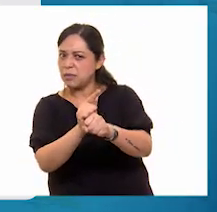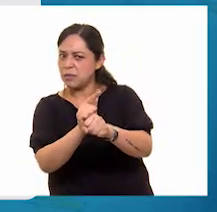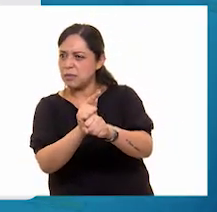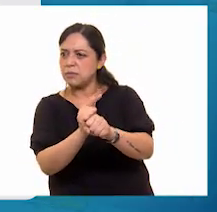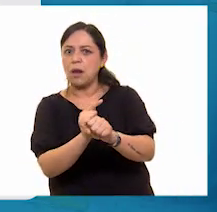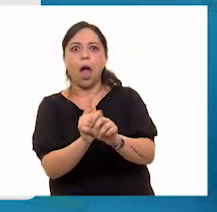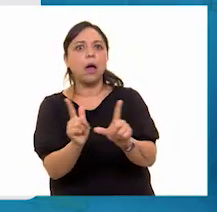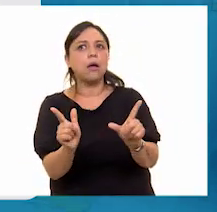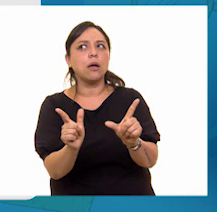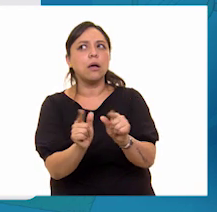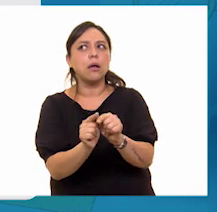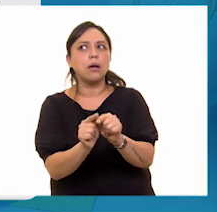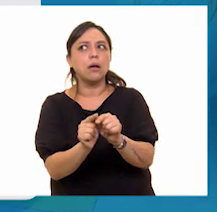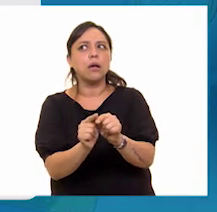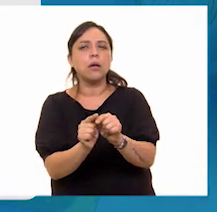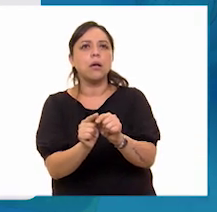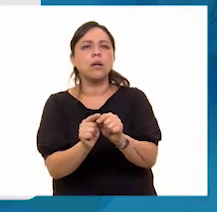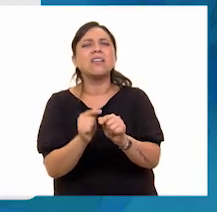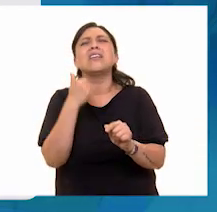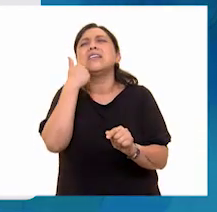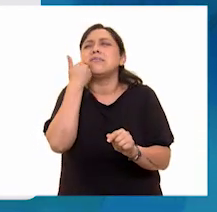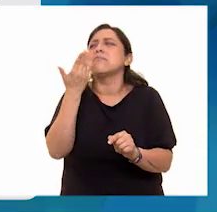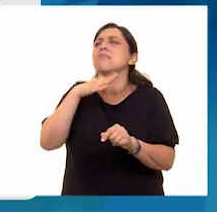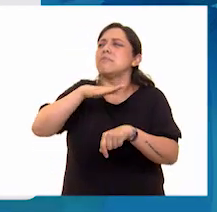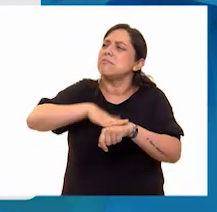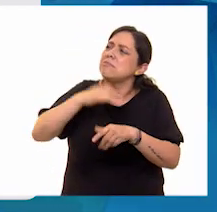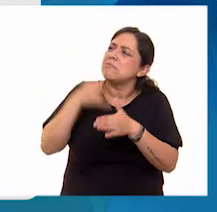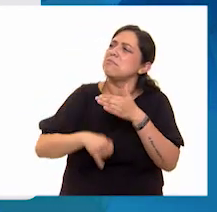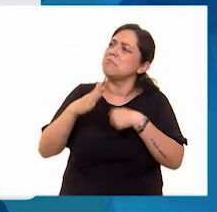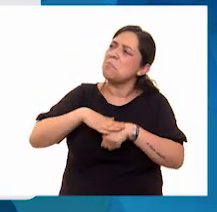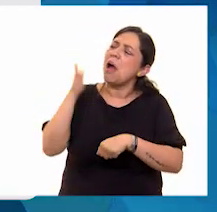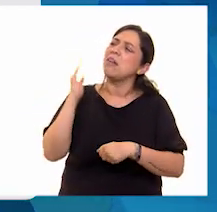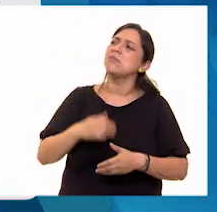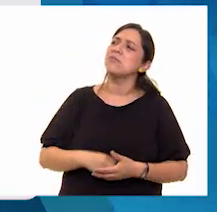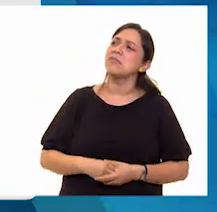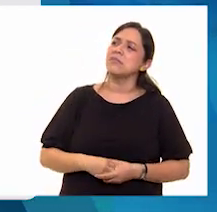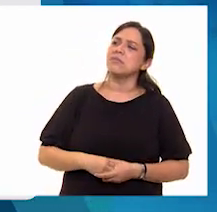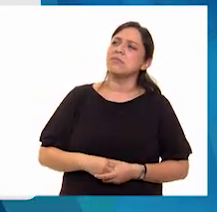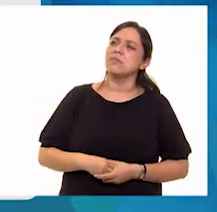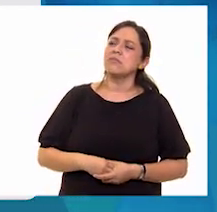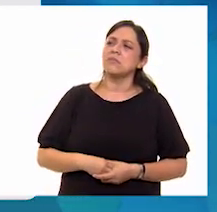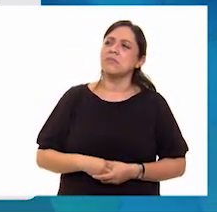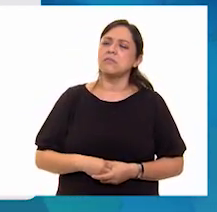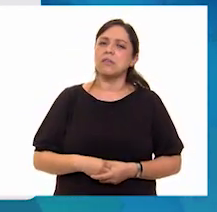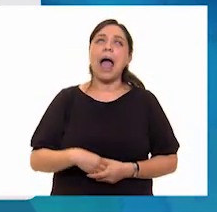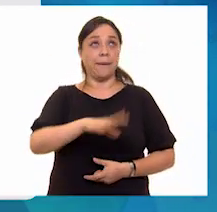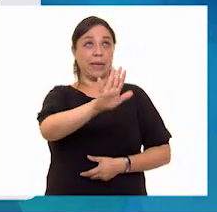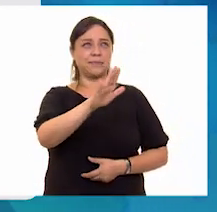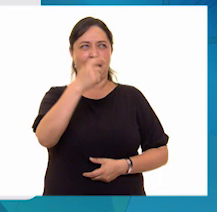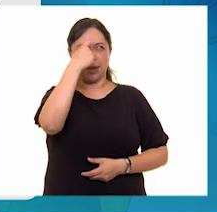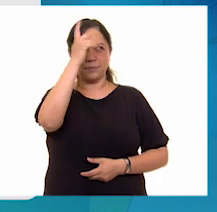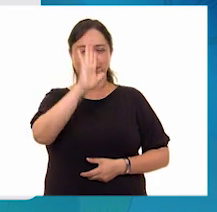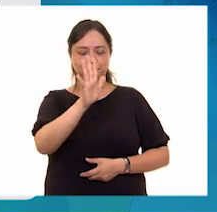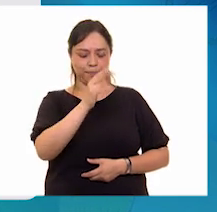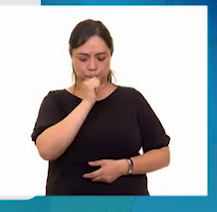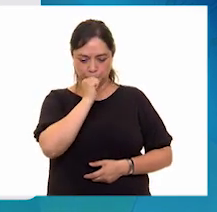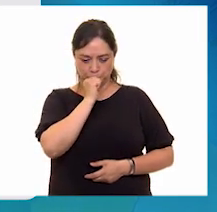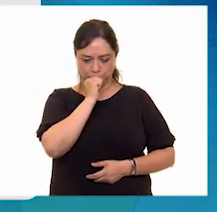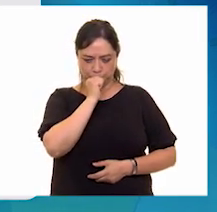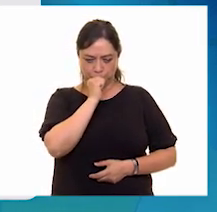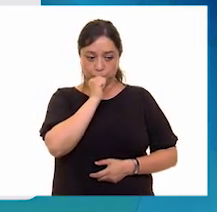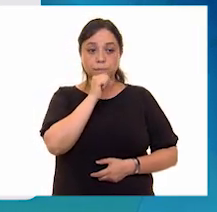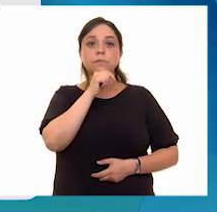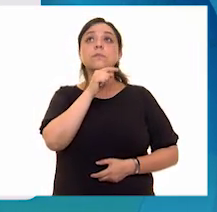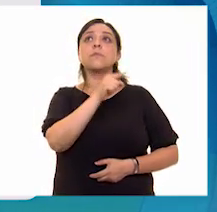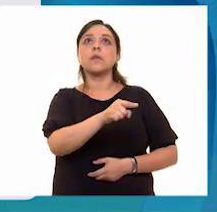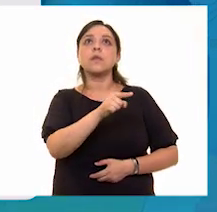más. Bueno, no quiero contar el final, pero quiero decir algo más. A ver, ya sé. Los